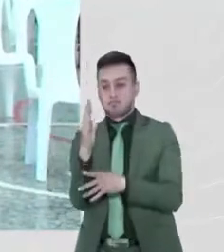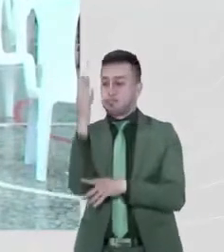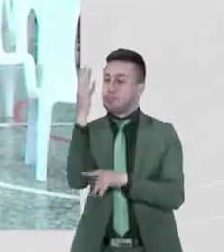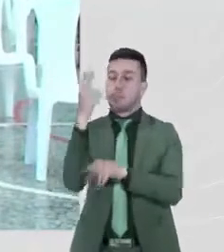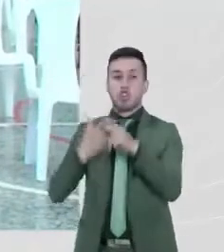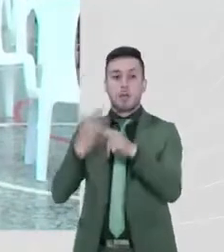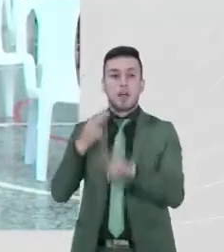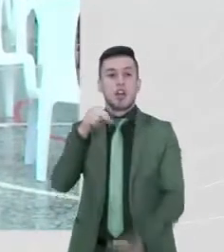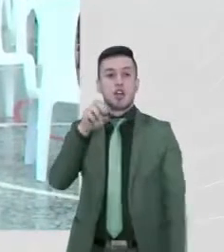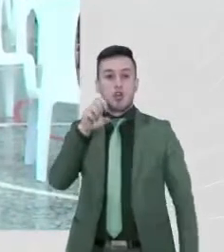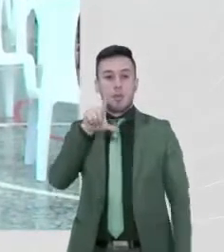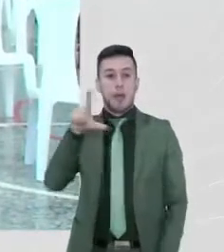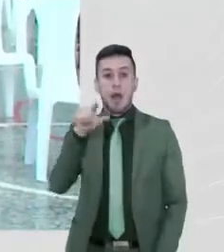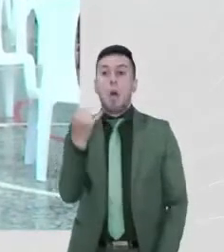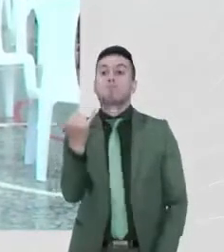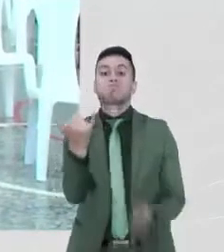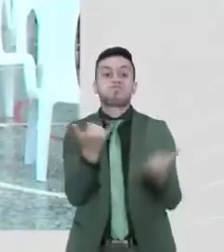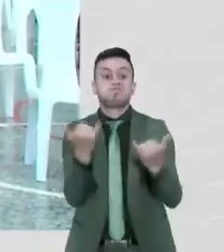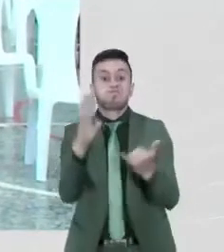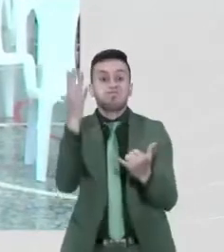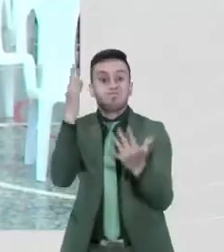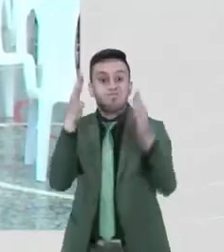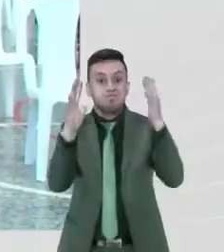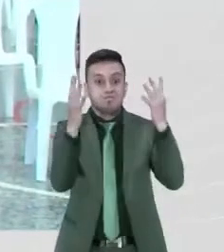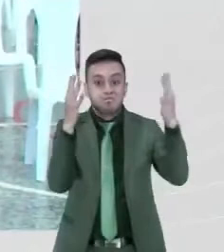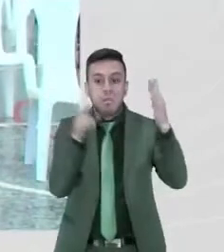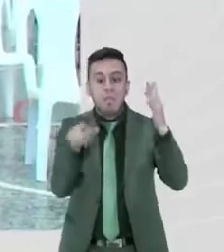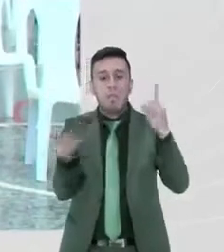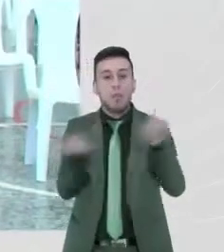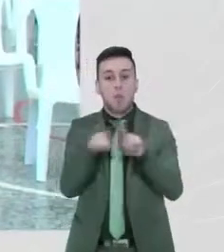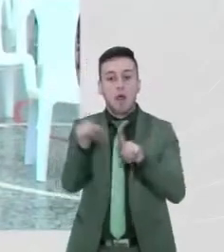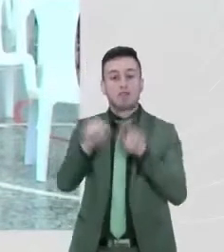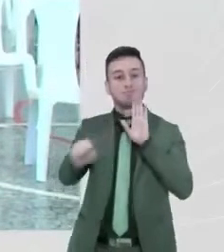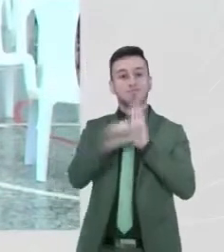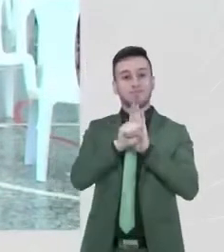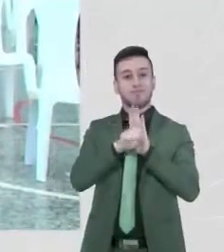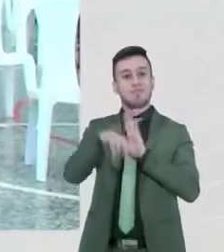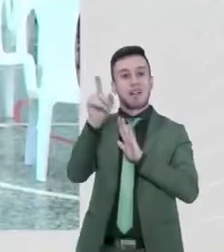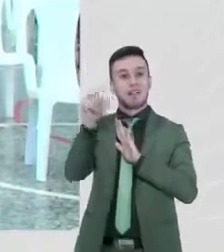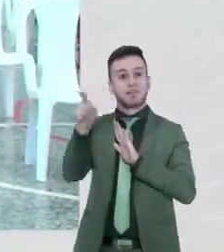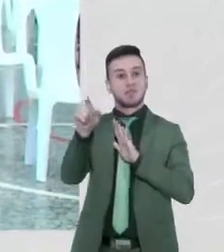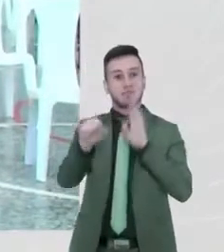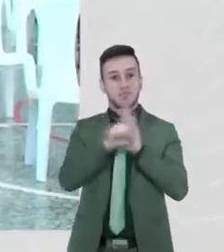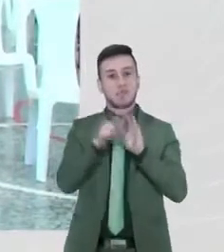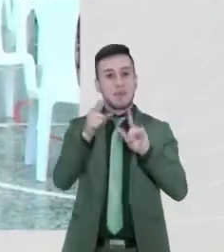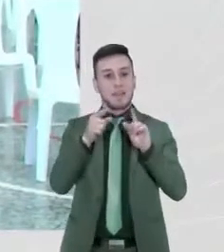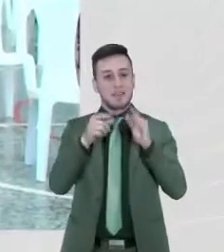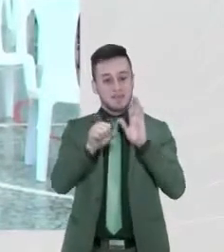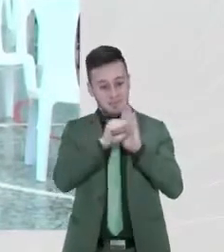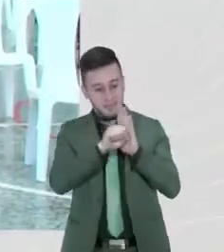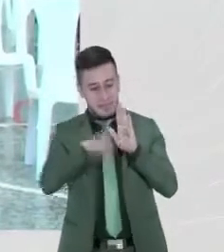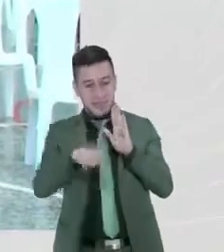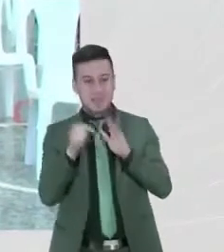presentes en gran proporción sobre nuestro territorio y por ello haya sido adoptada como nuestra planta insignia plasmada con orgullo en nuestro escudo